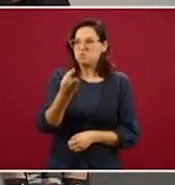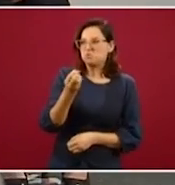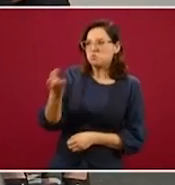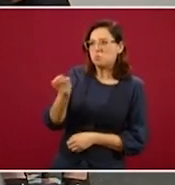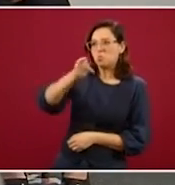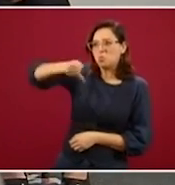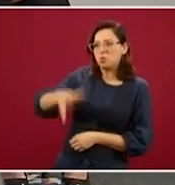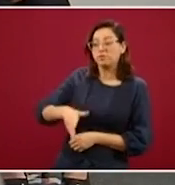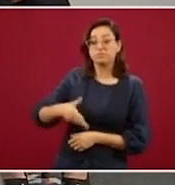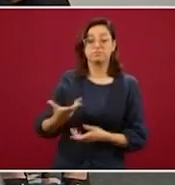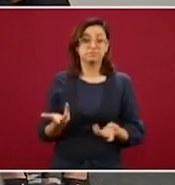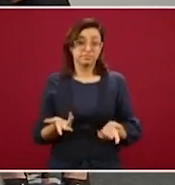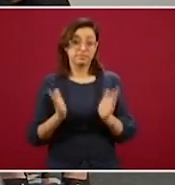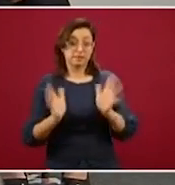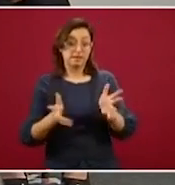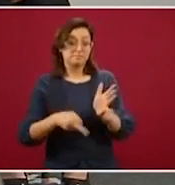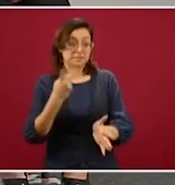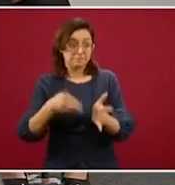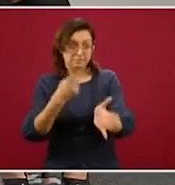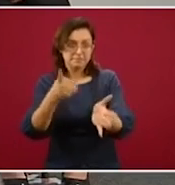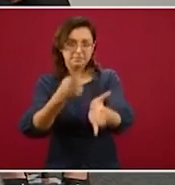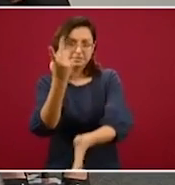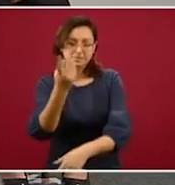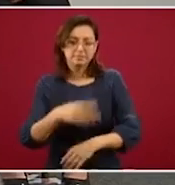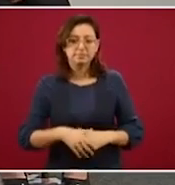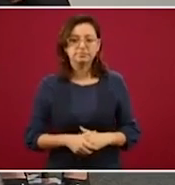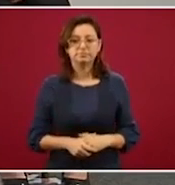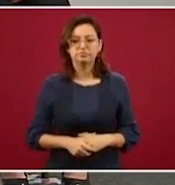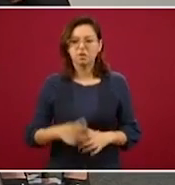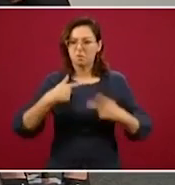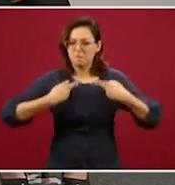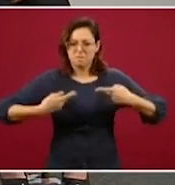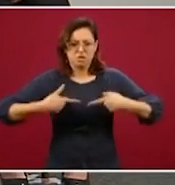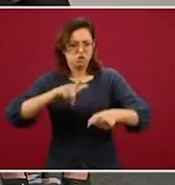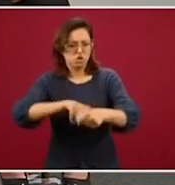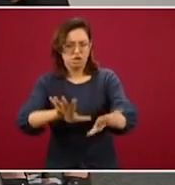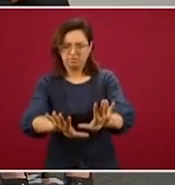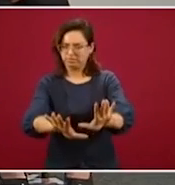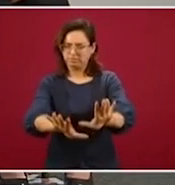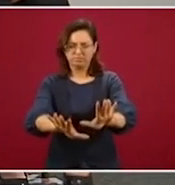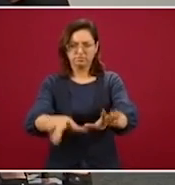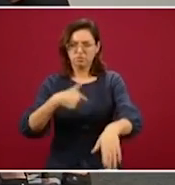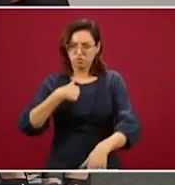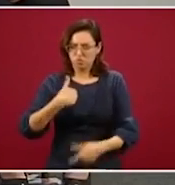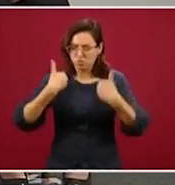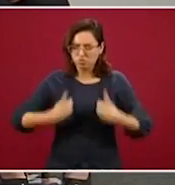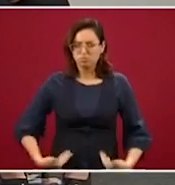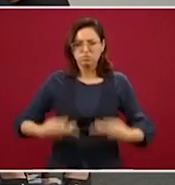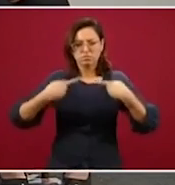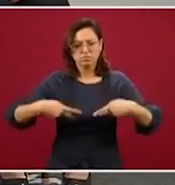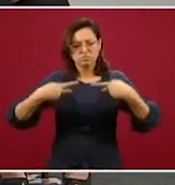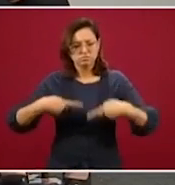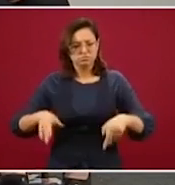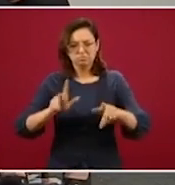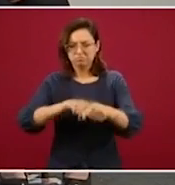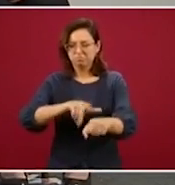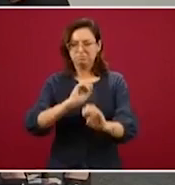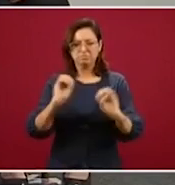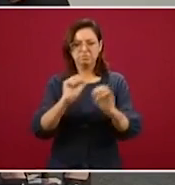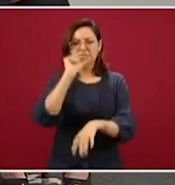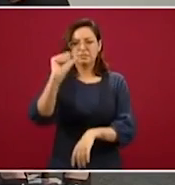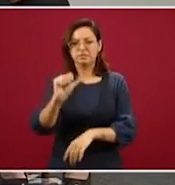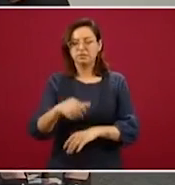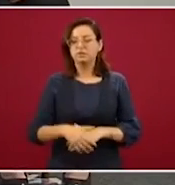Bueno, a ver, esto es… No es personal, le hablo como ciudadano. No. Yo les hago una propuesta,